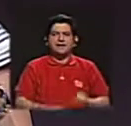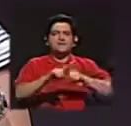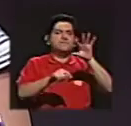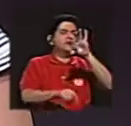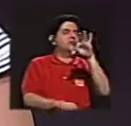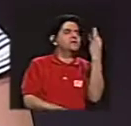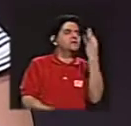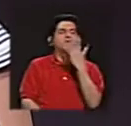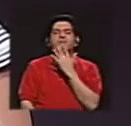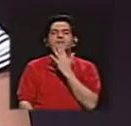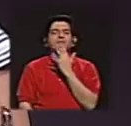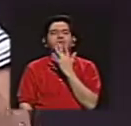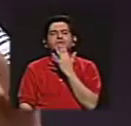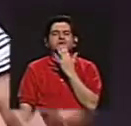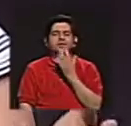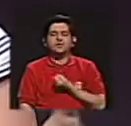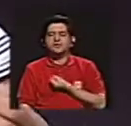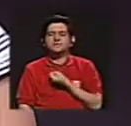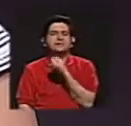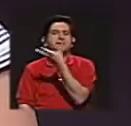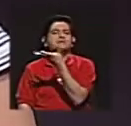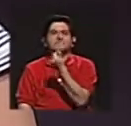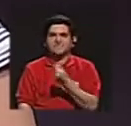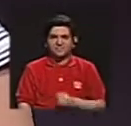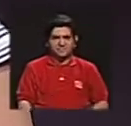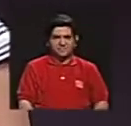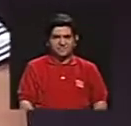formas, colores, expresiones,